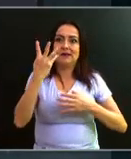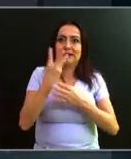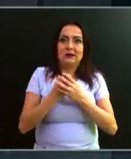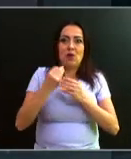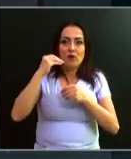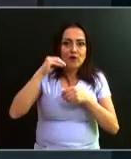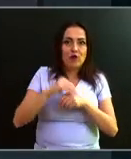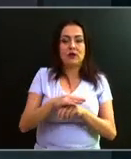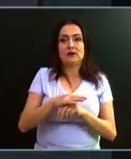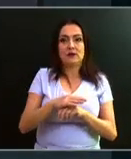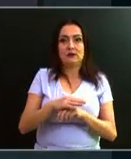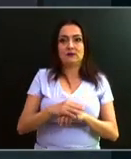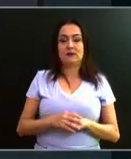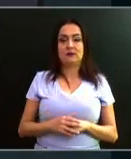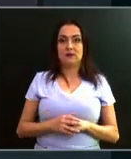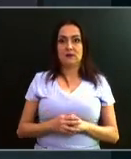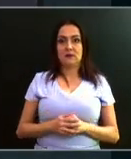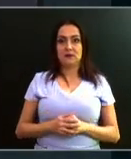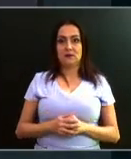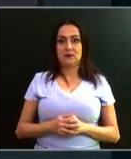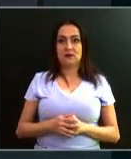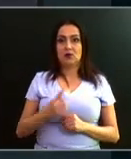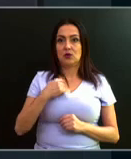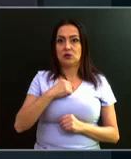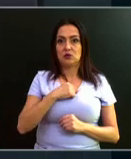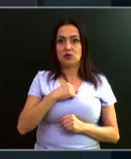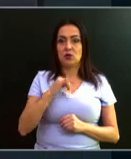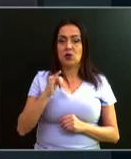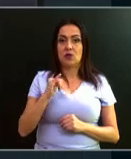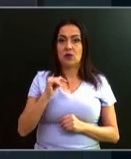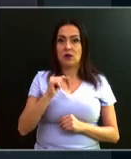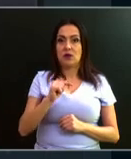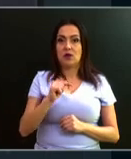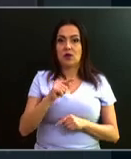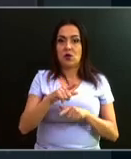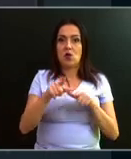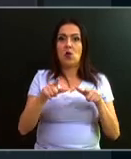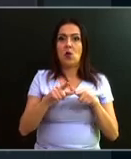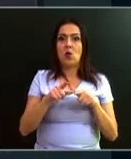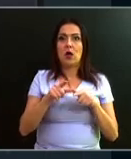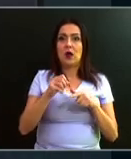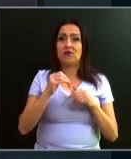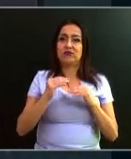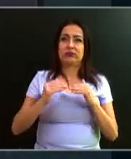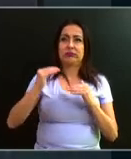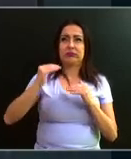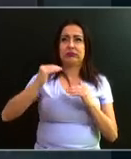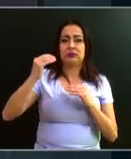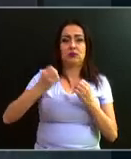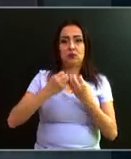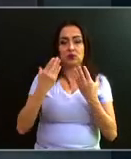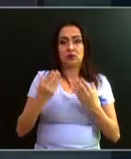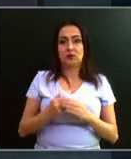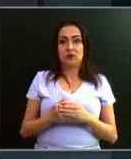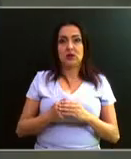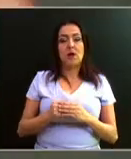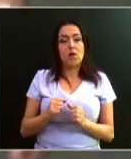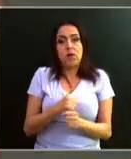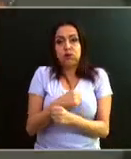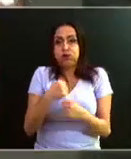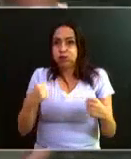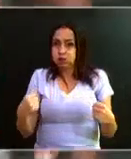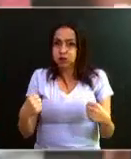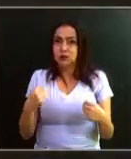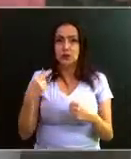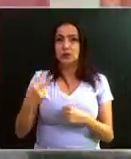para que, ¿cómo se llama?, estemos ahí en esos lugares tan altos, lastimosamente, de sobrepeso y